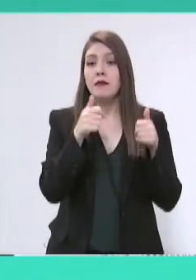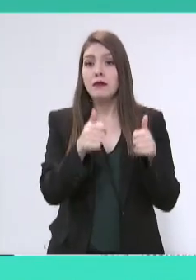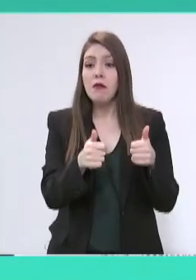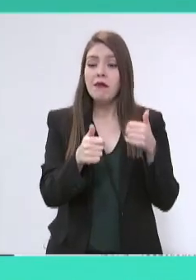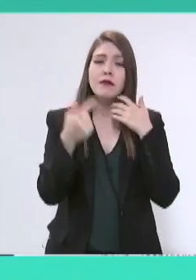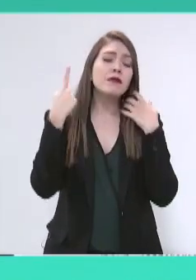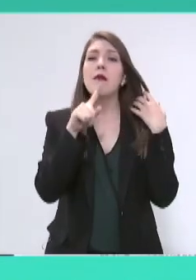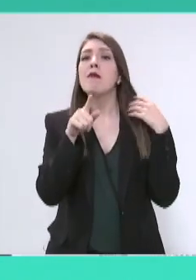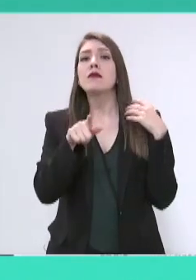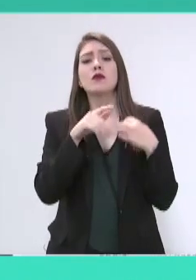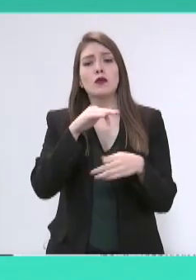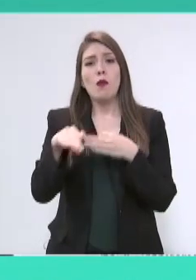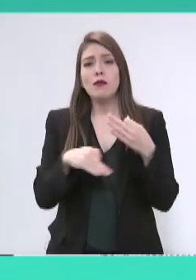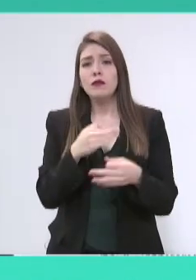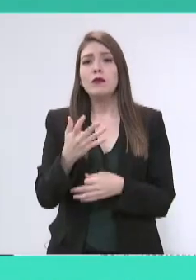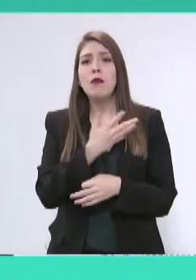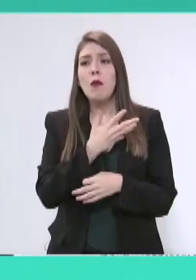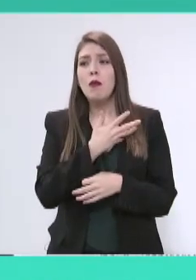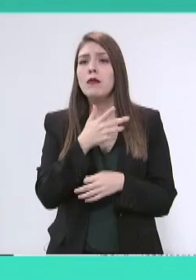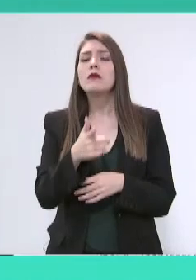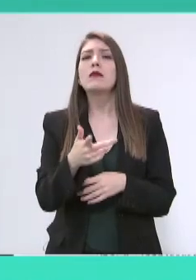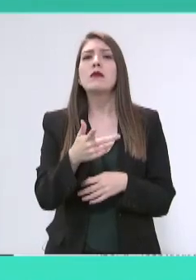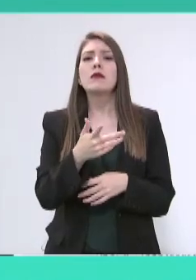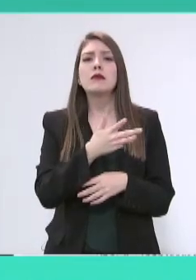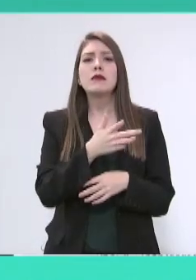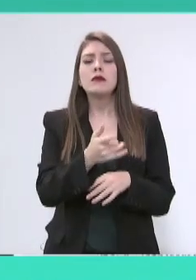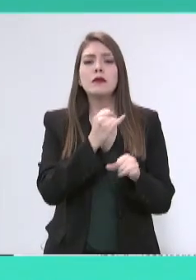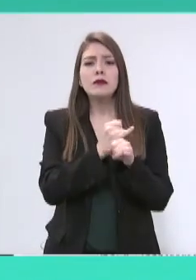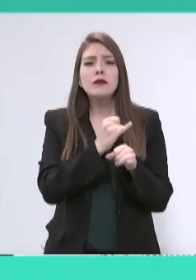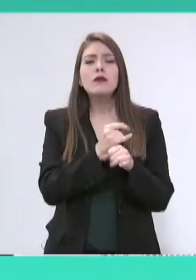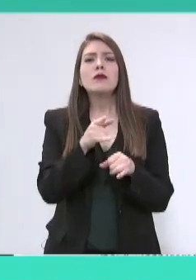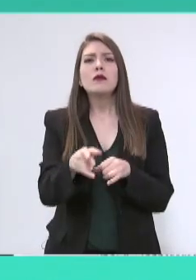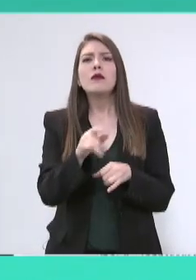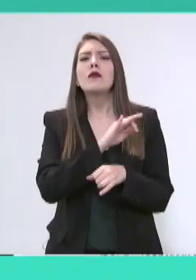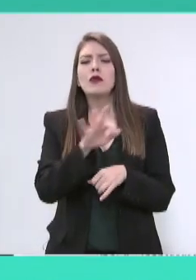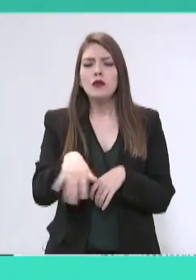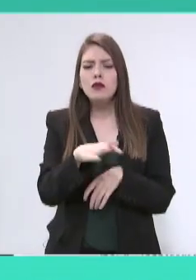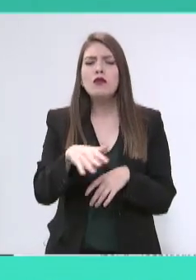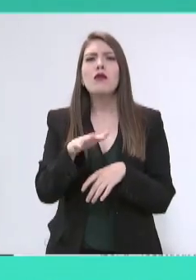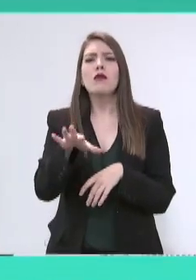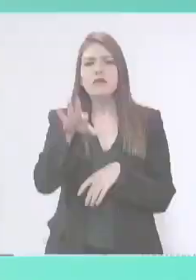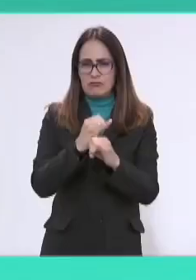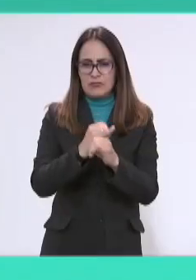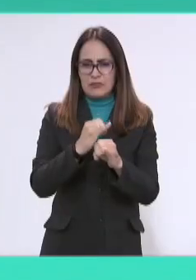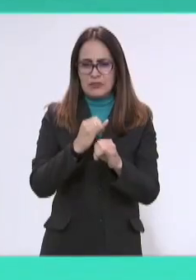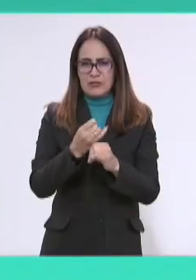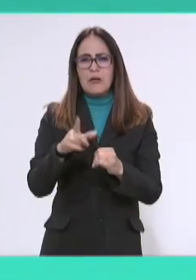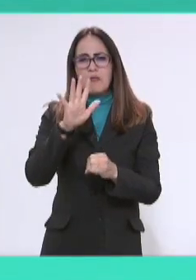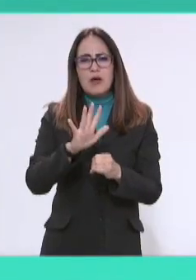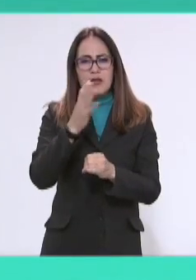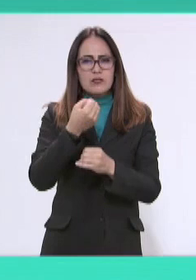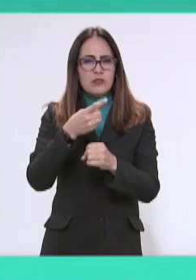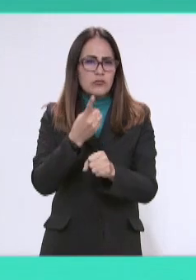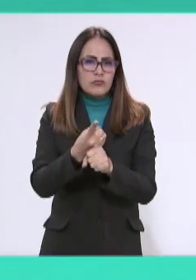todo lo que existe va a estar representado en internet y va a poder ser buscado, encontrado, divulgado y publicado. Very